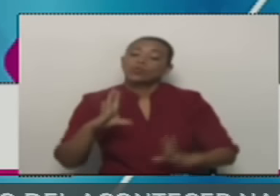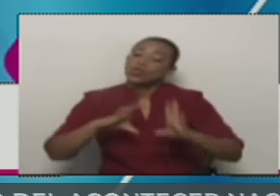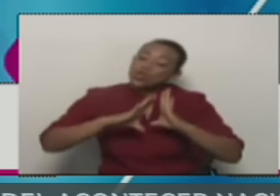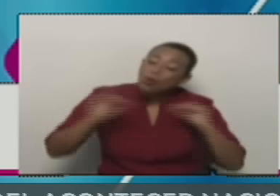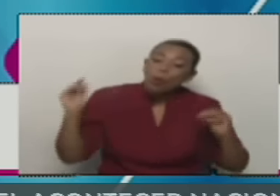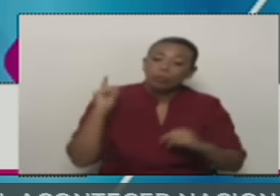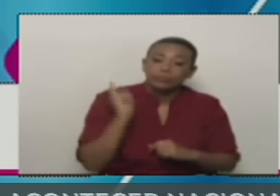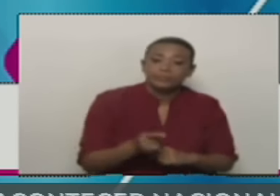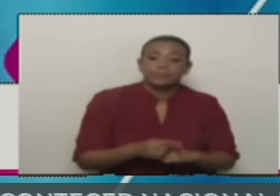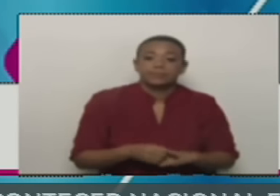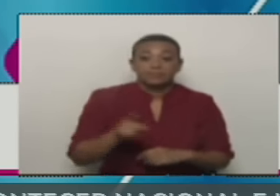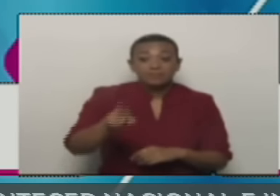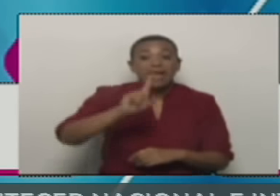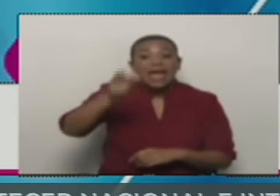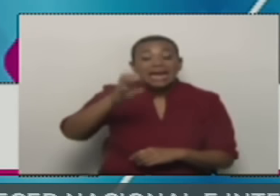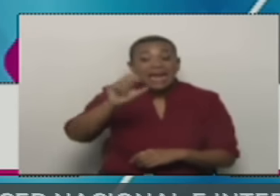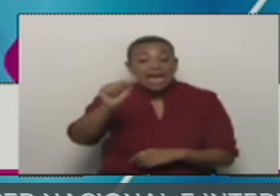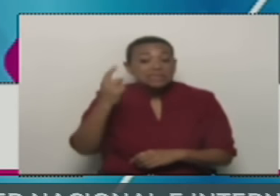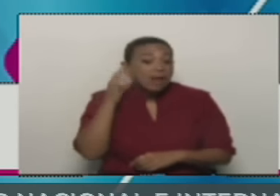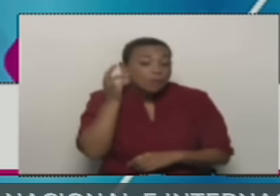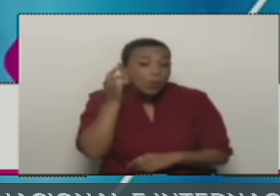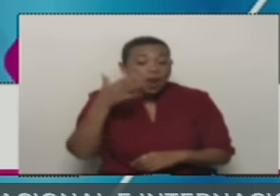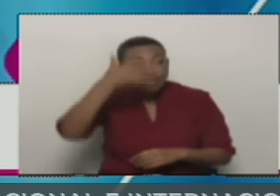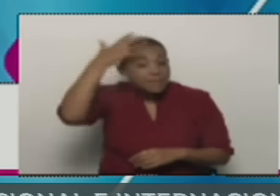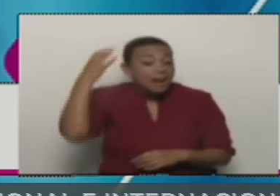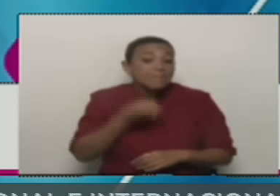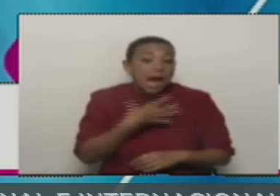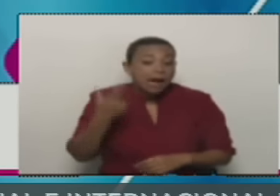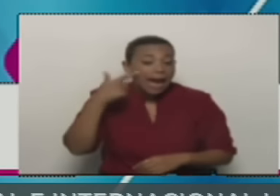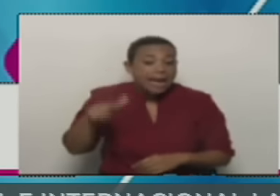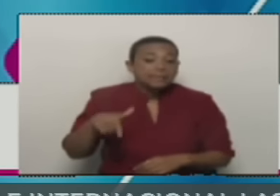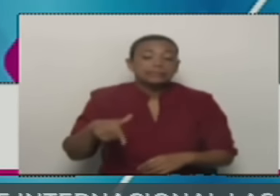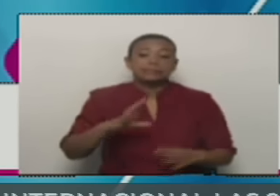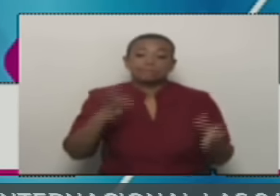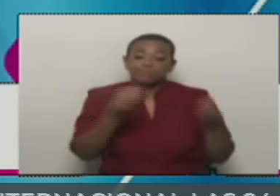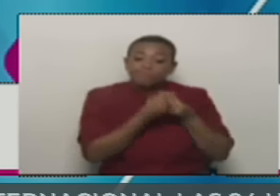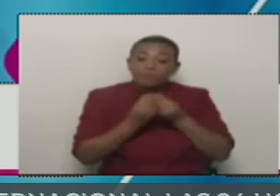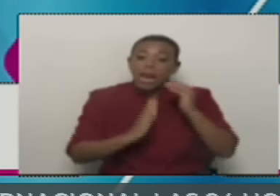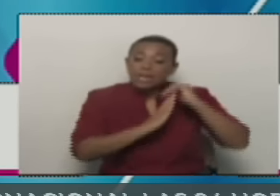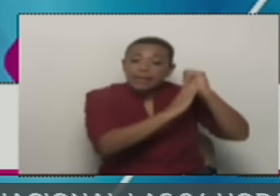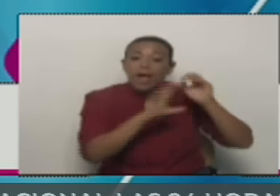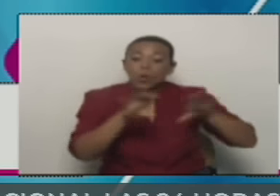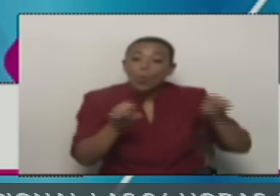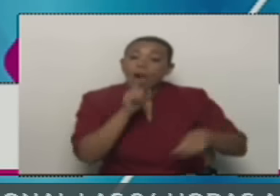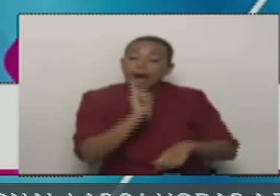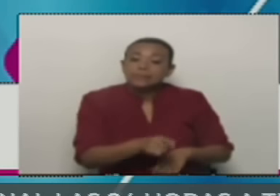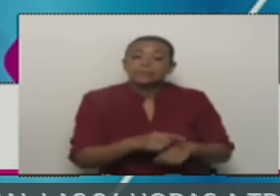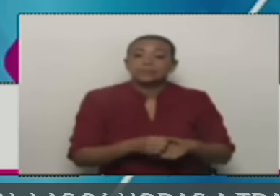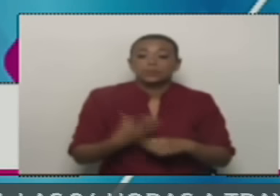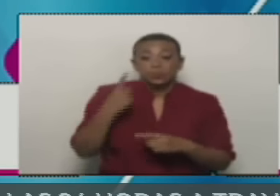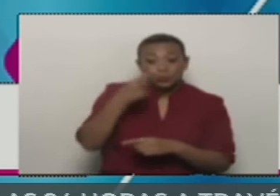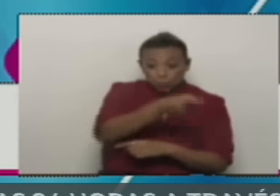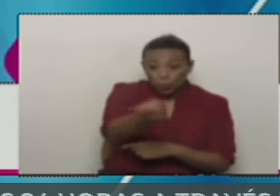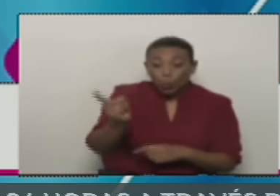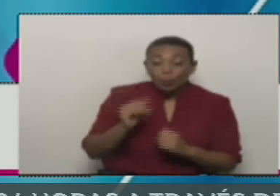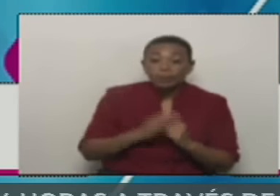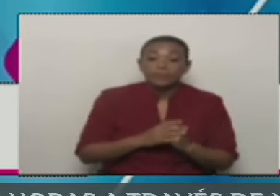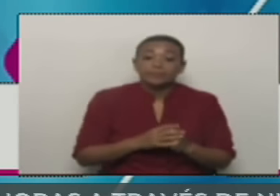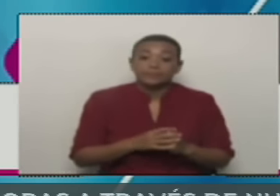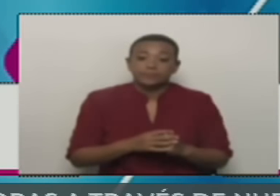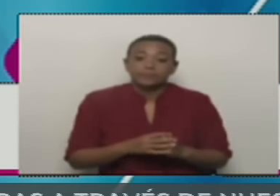Colmenares, Michel Delgado, compañera Génesis, compañeras allá,